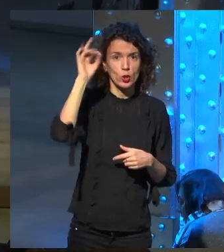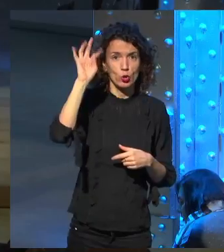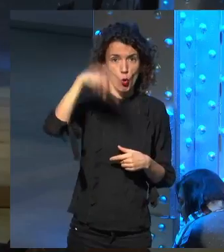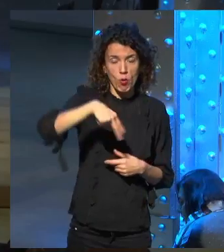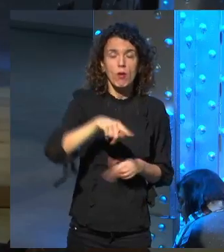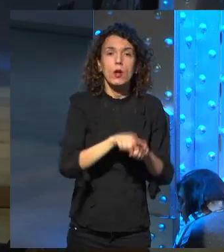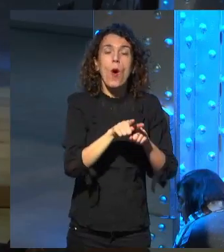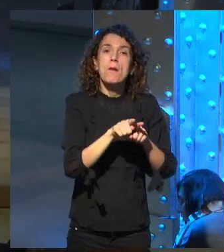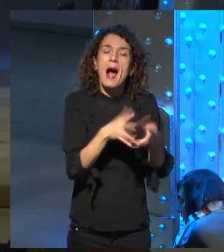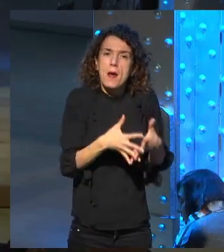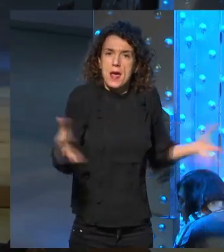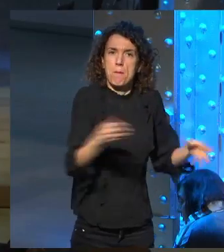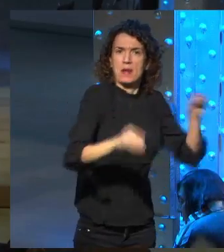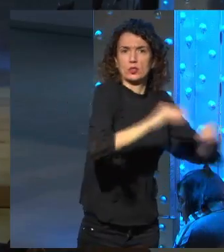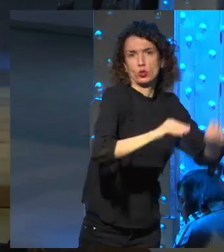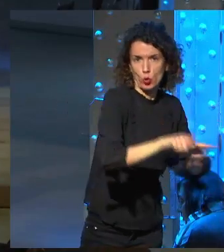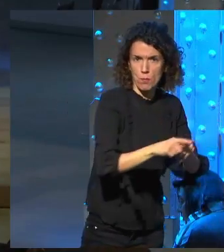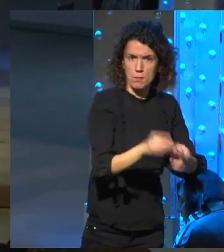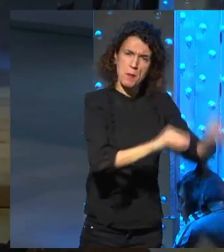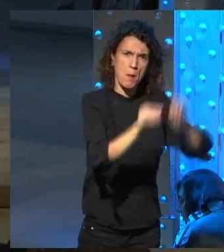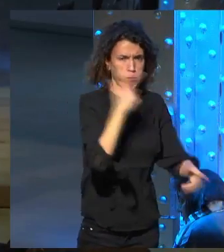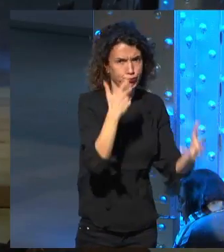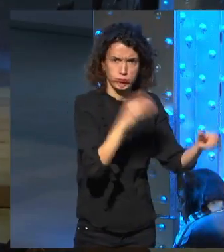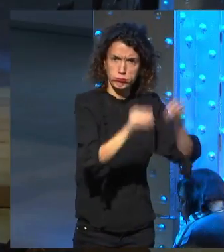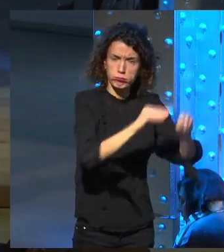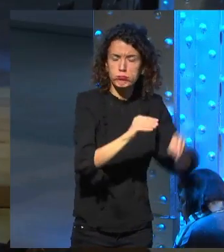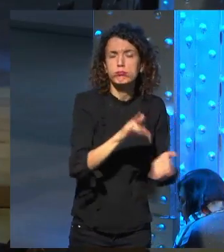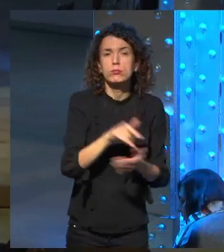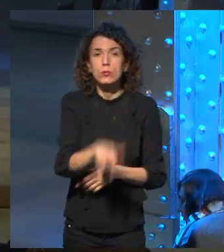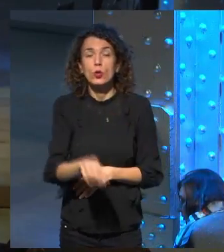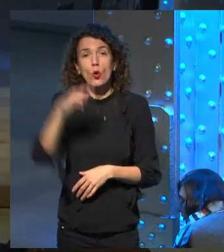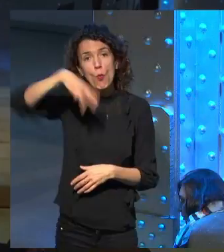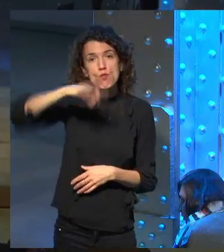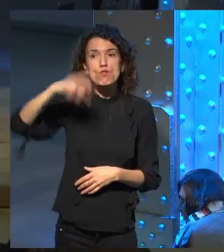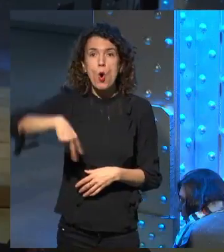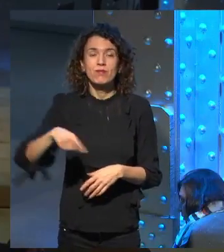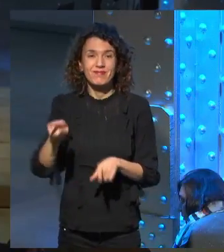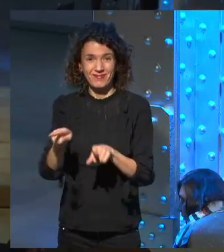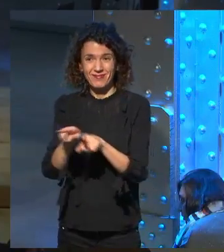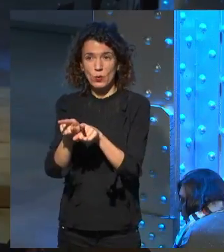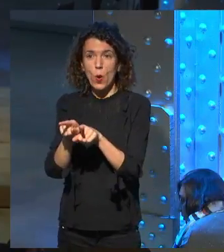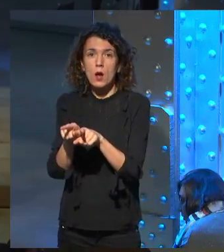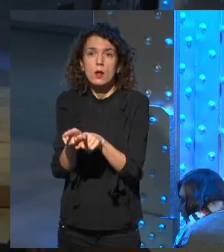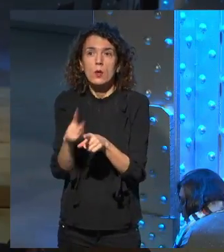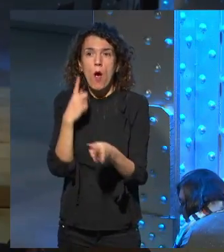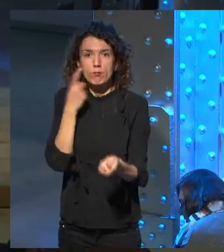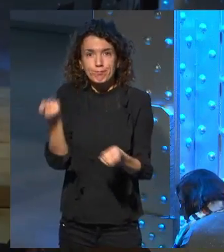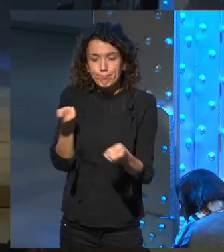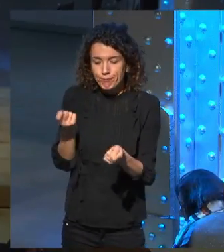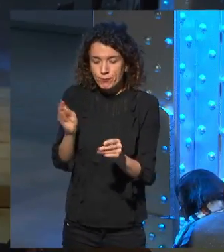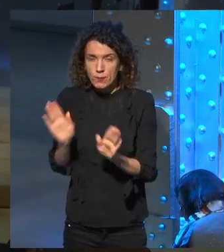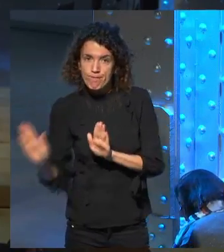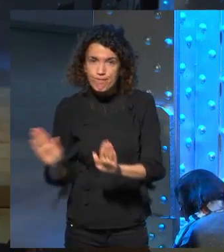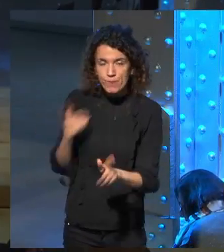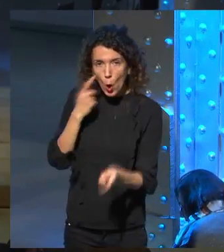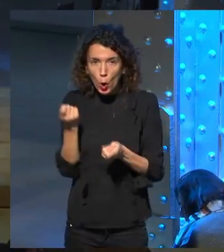se basa en la expansión, en la sobreabundancia, mientras que Monk se basa en la contención, ¿no?